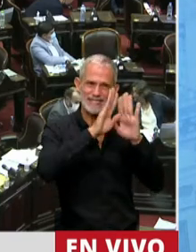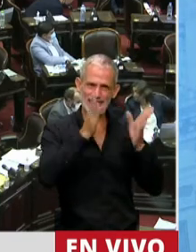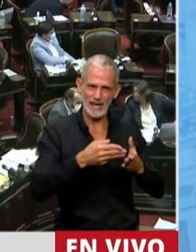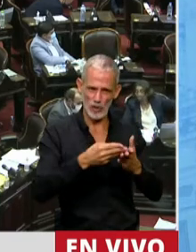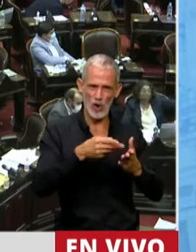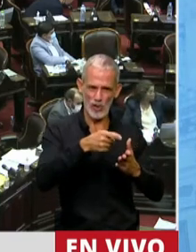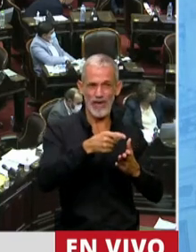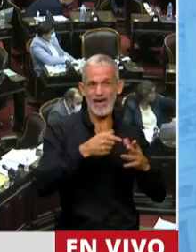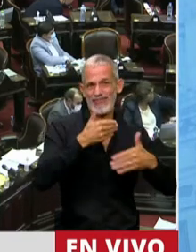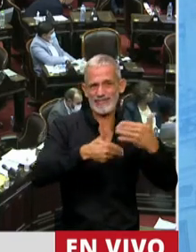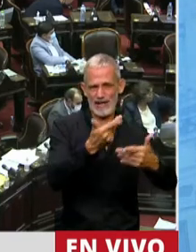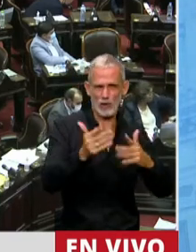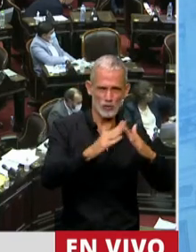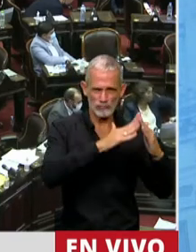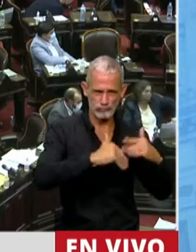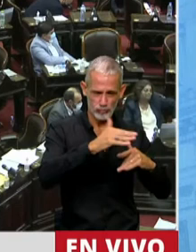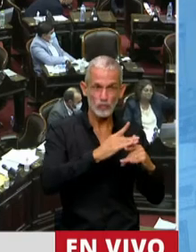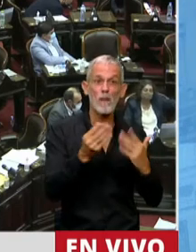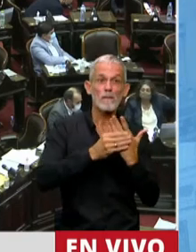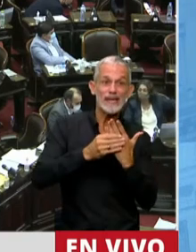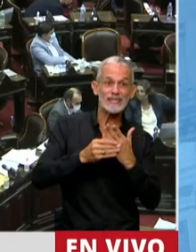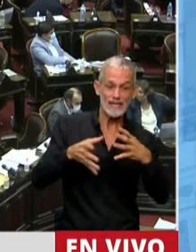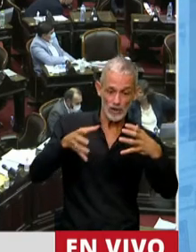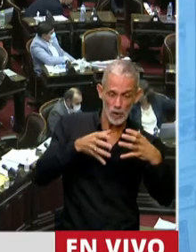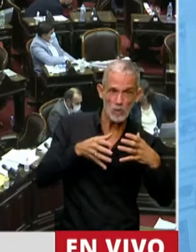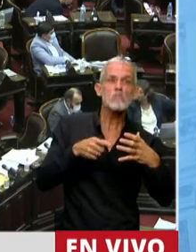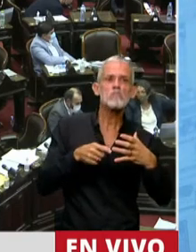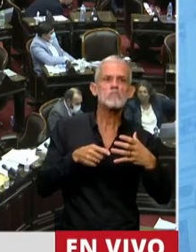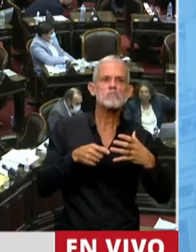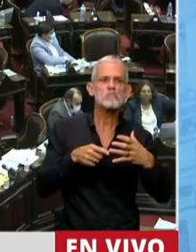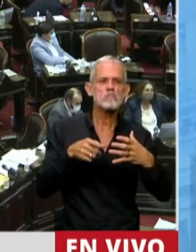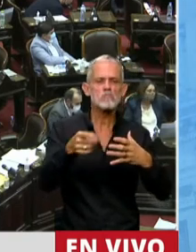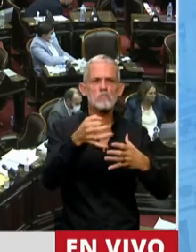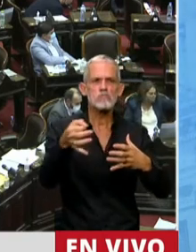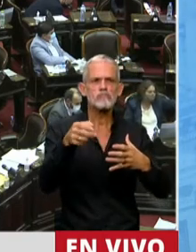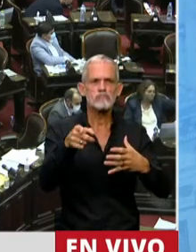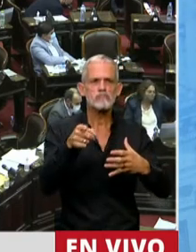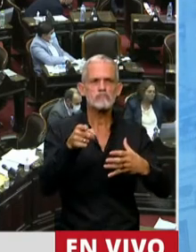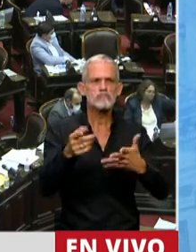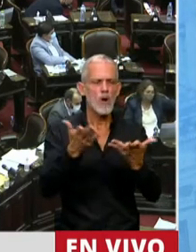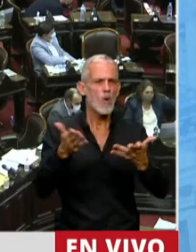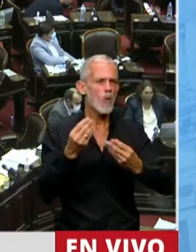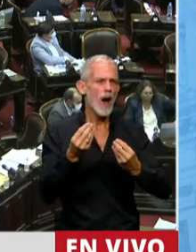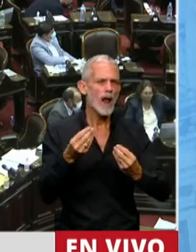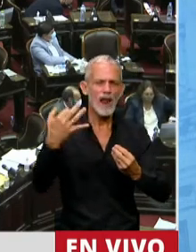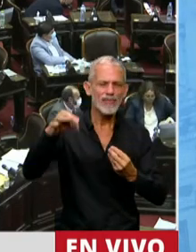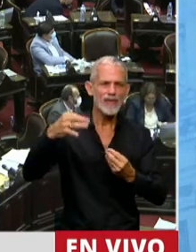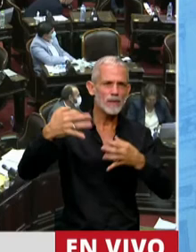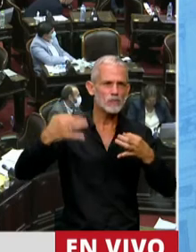Hábitat. El Ministerio determinará los requisitos que los entes ejecutores deberán